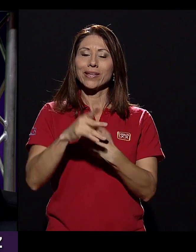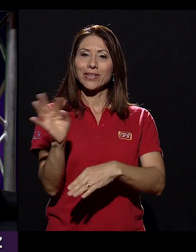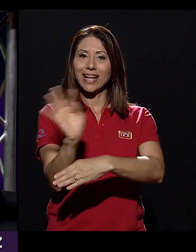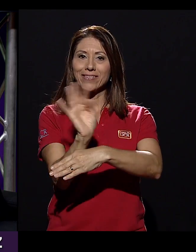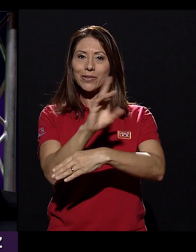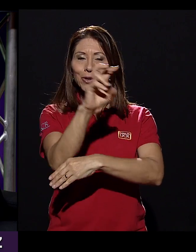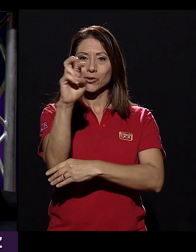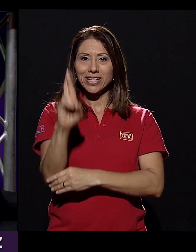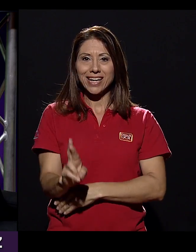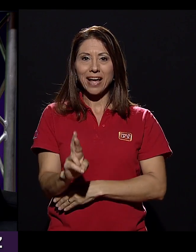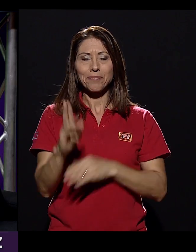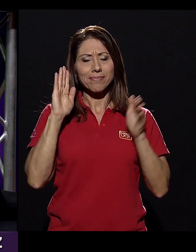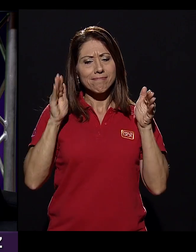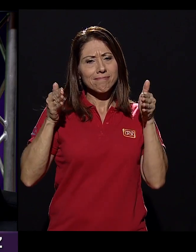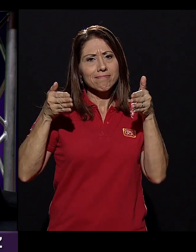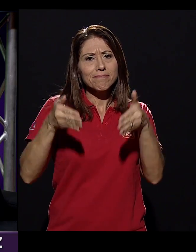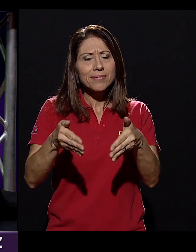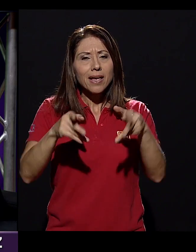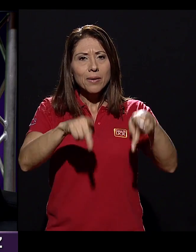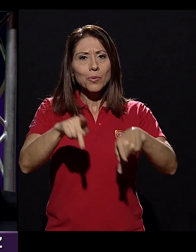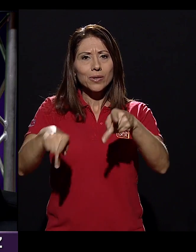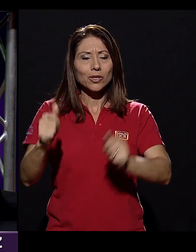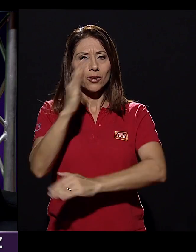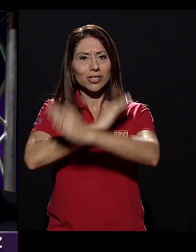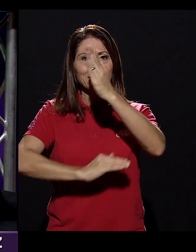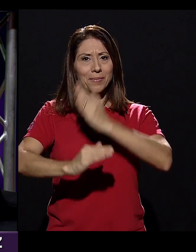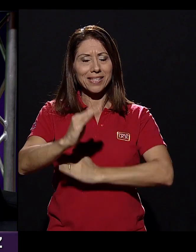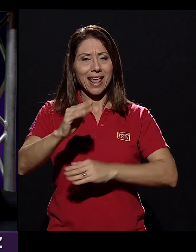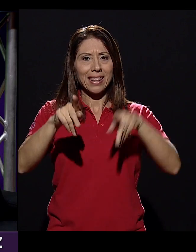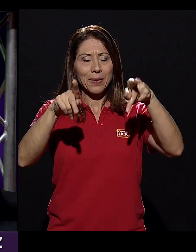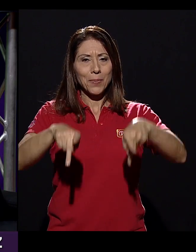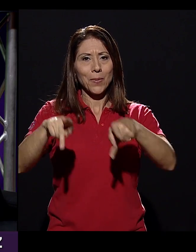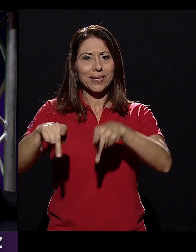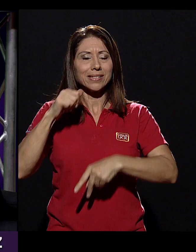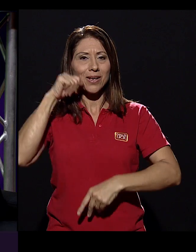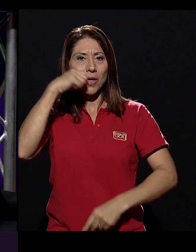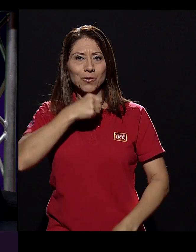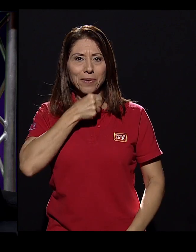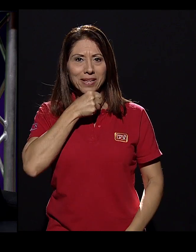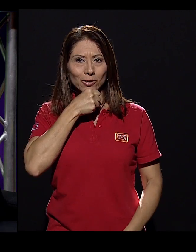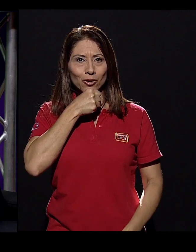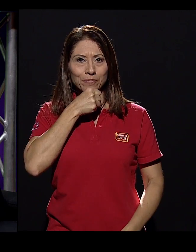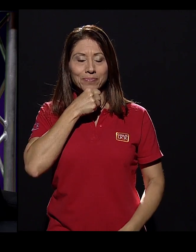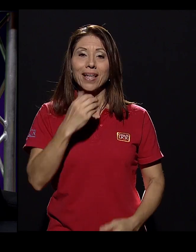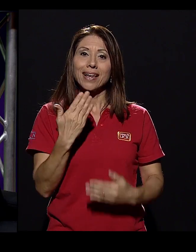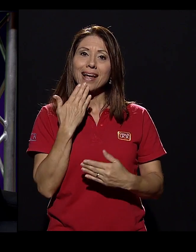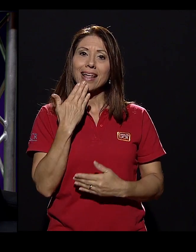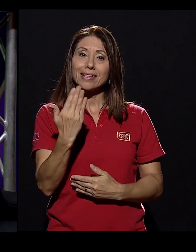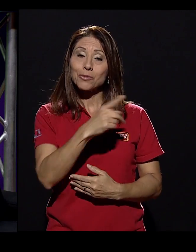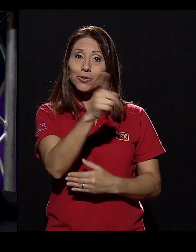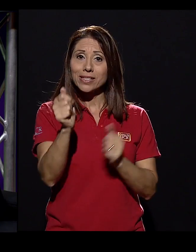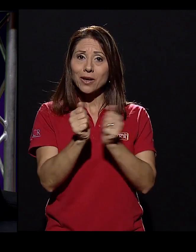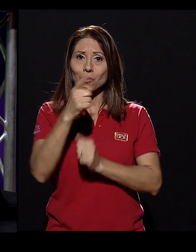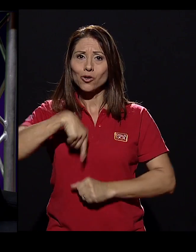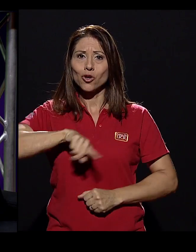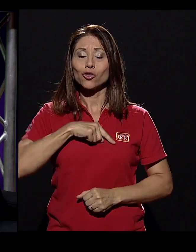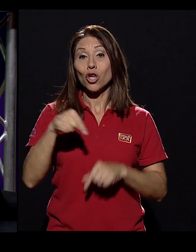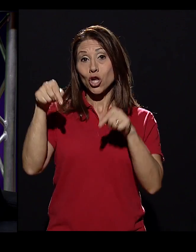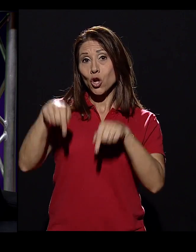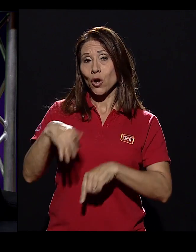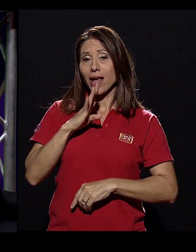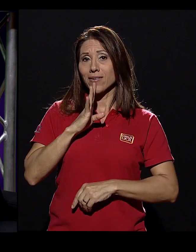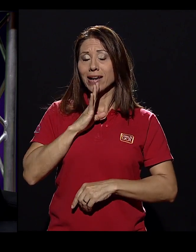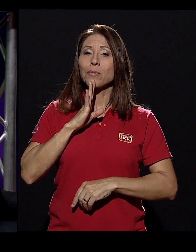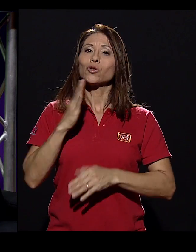espacio televisivo de Costa Rica que se dedica de lleno a las poblaciones con discapacidad y población adulta mayor. Le agradecemos que esté con nosotros